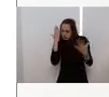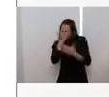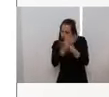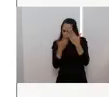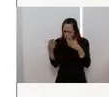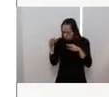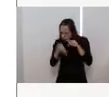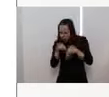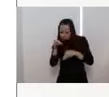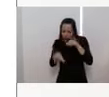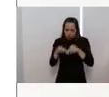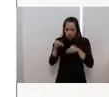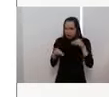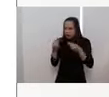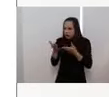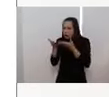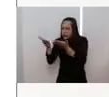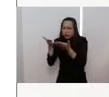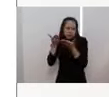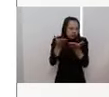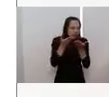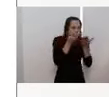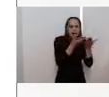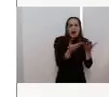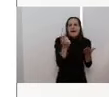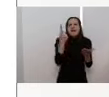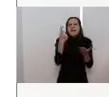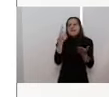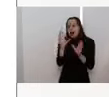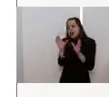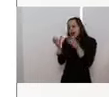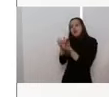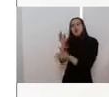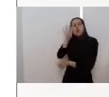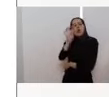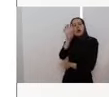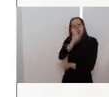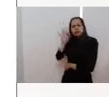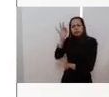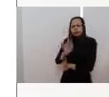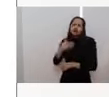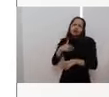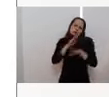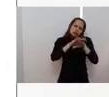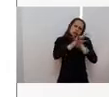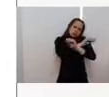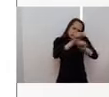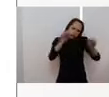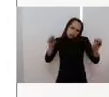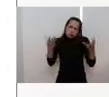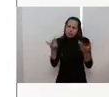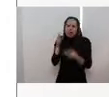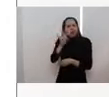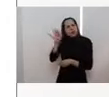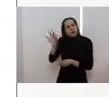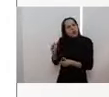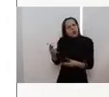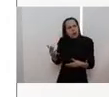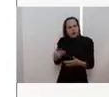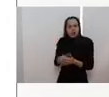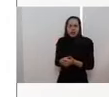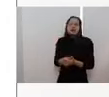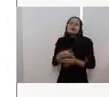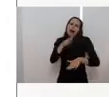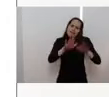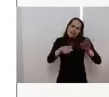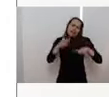de entrega nos queda un 9 por ciento pendiente y este es mi llamado a todos nuestros usuarios a que se atribuye este 9% muchas veces